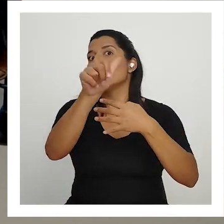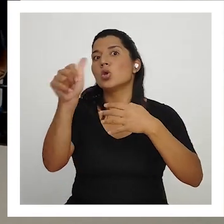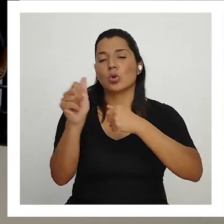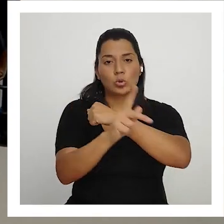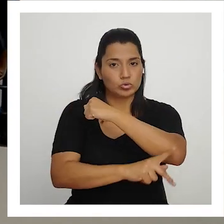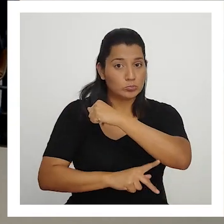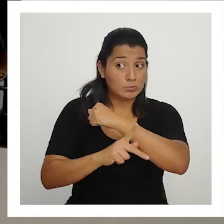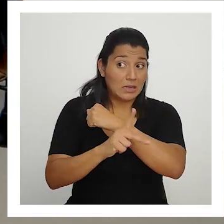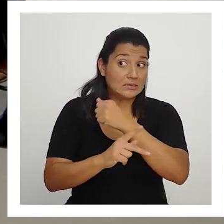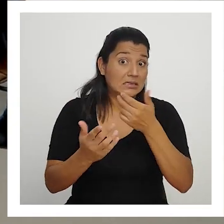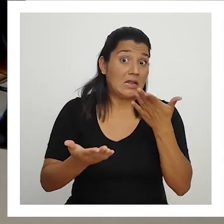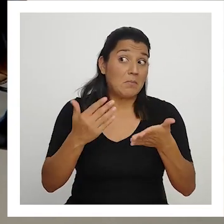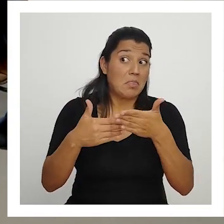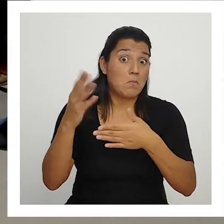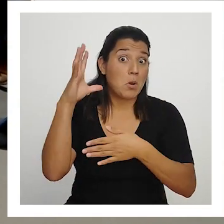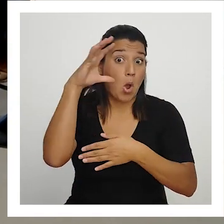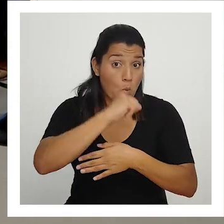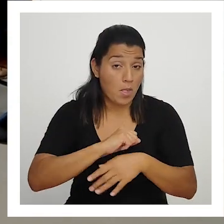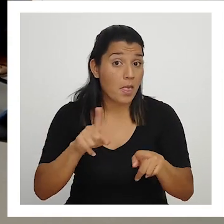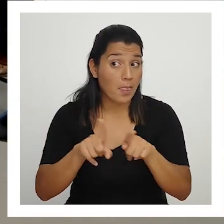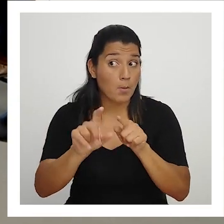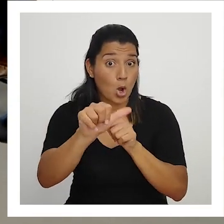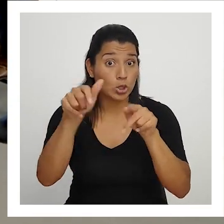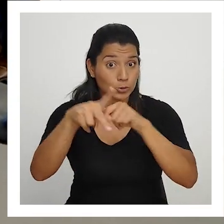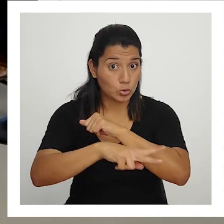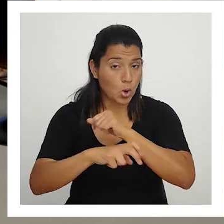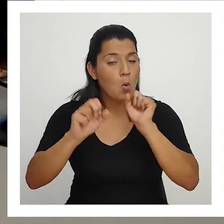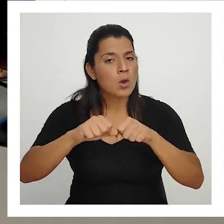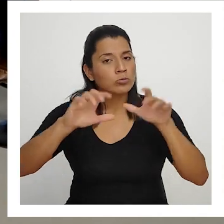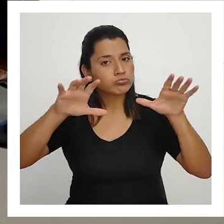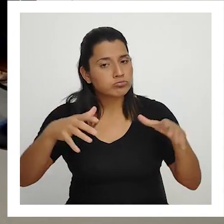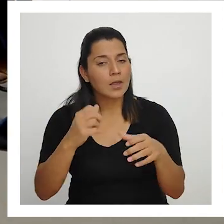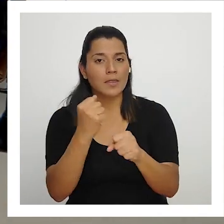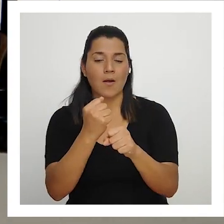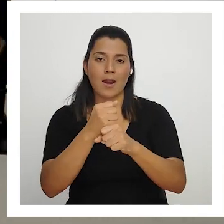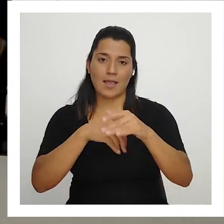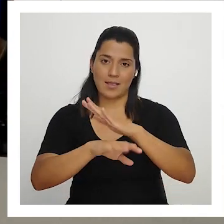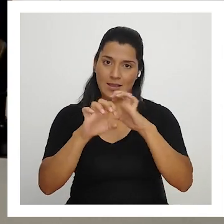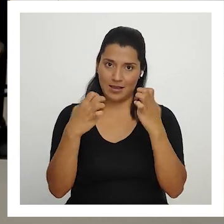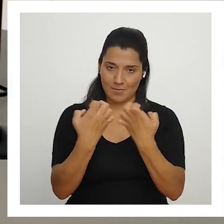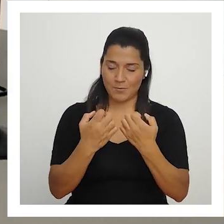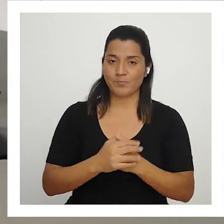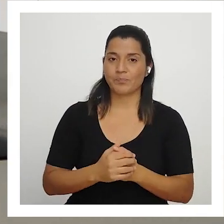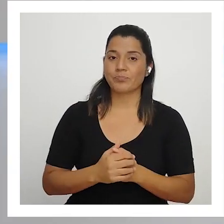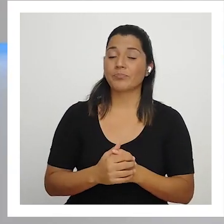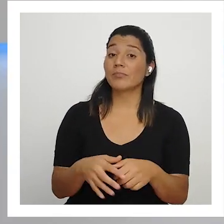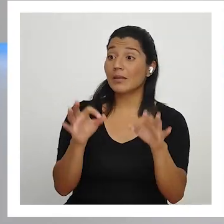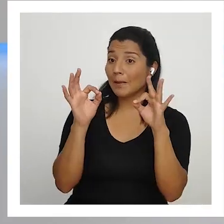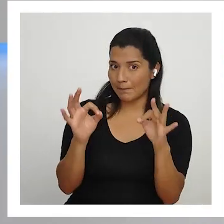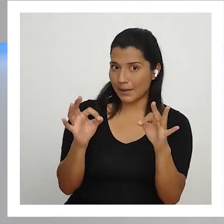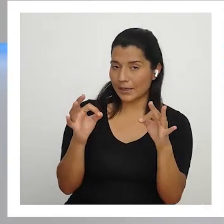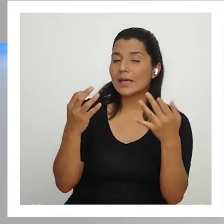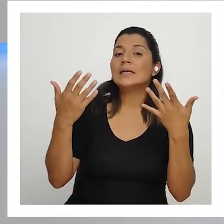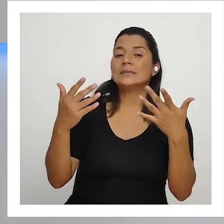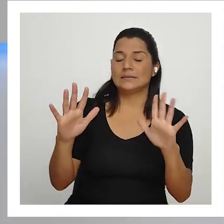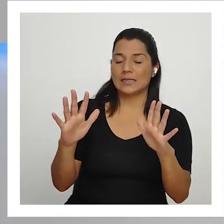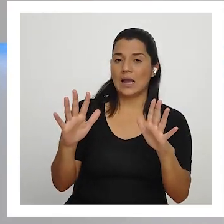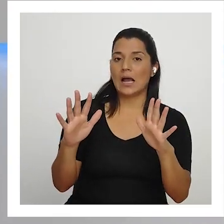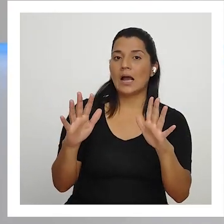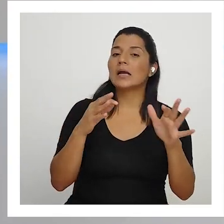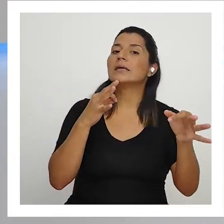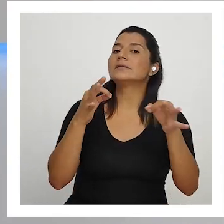Estados Unidos, desde Colombia y muy probablemente tenga también enlaces o tentáculos pues acá en nuestro país. Por eso, de ahí la